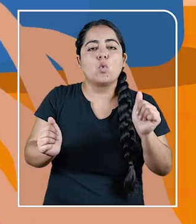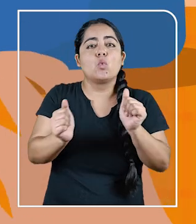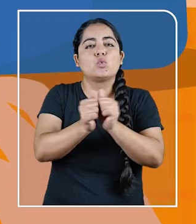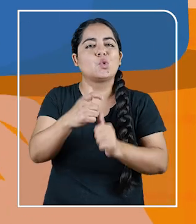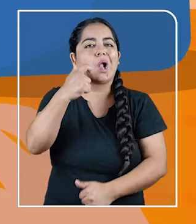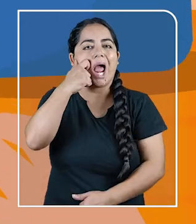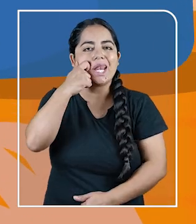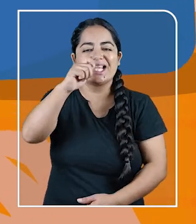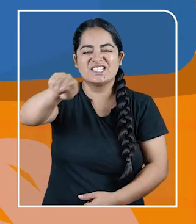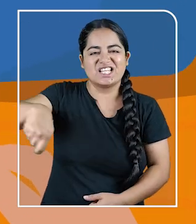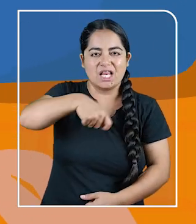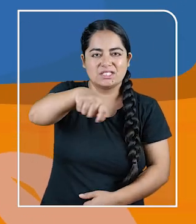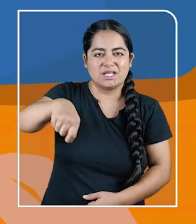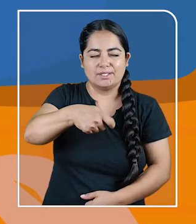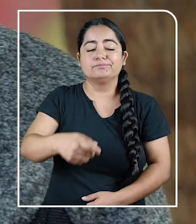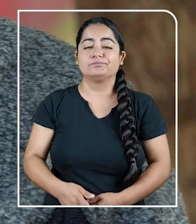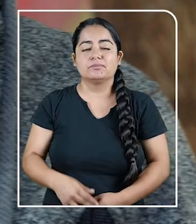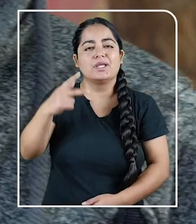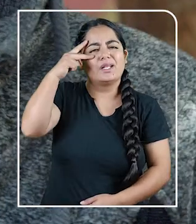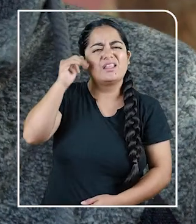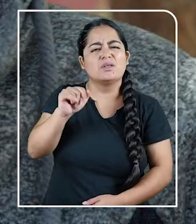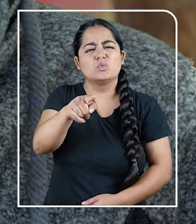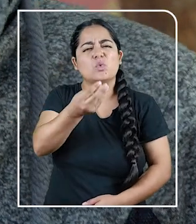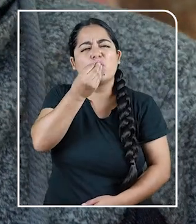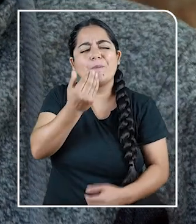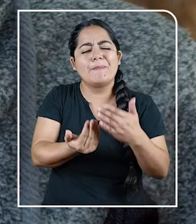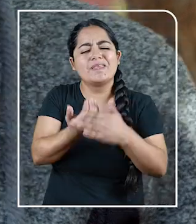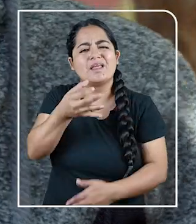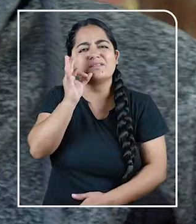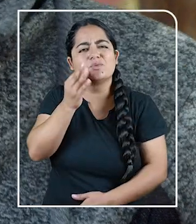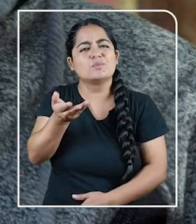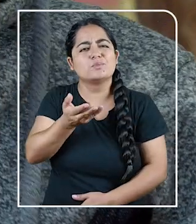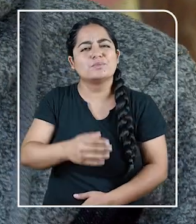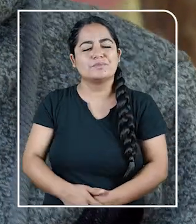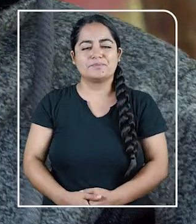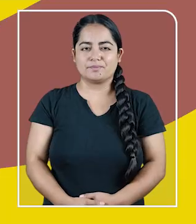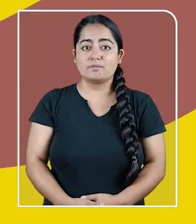con salsa de carne. En Haití, ¿qué comes el desayuno?